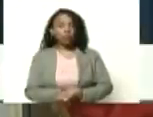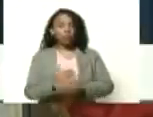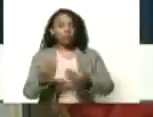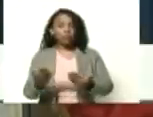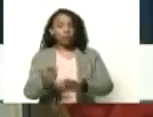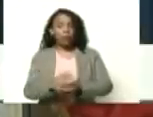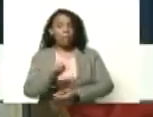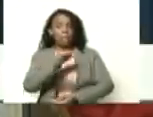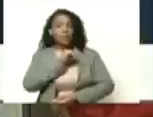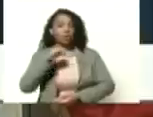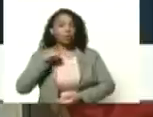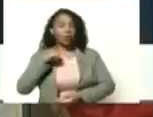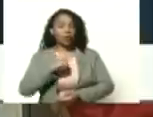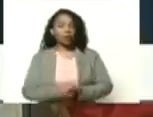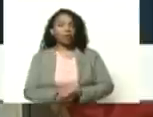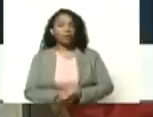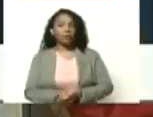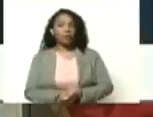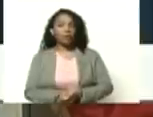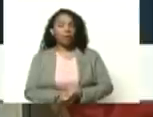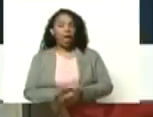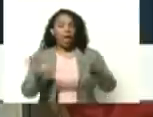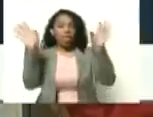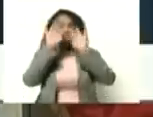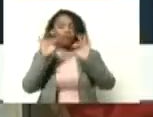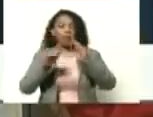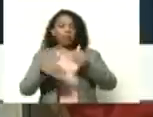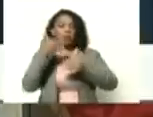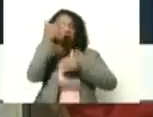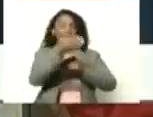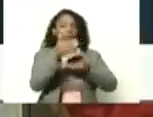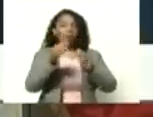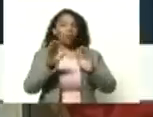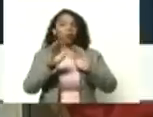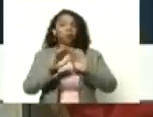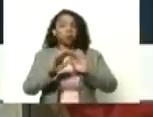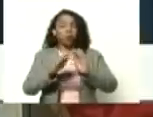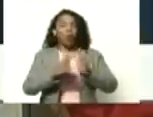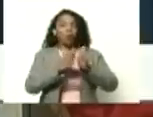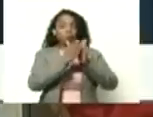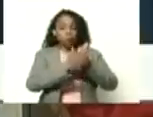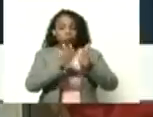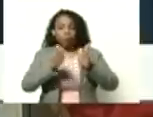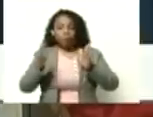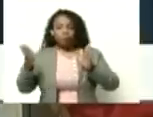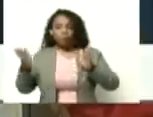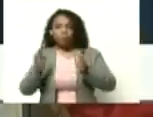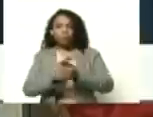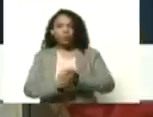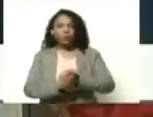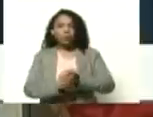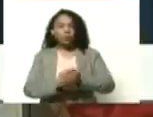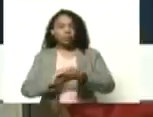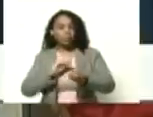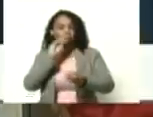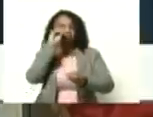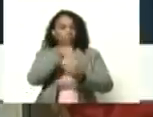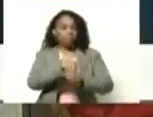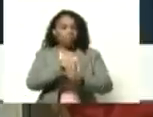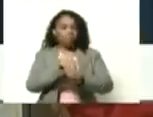personalmente de forma posterior se organizó el allanamiento